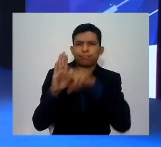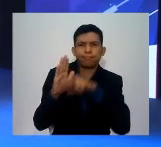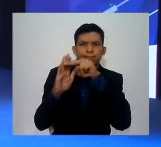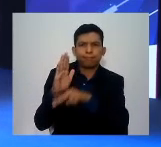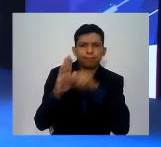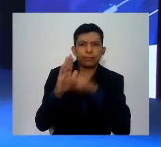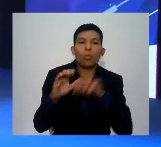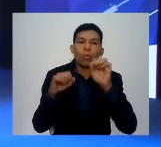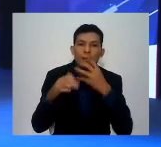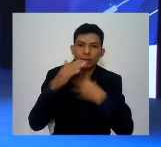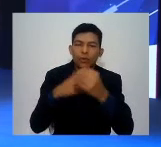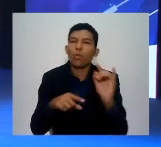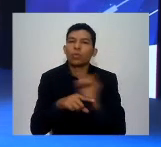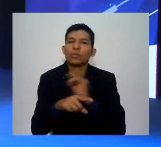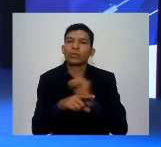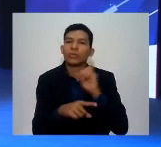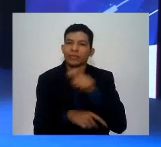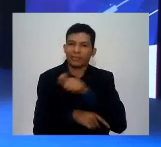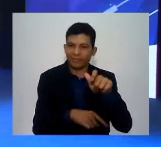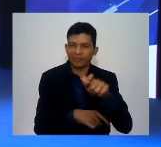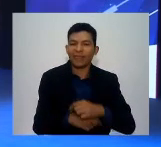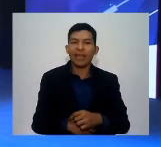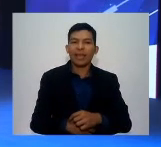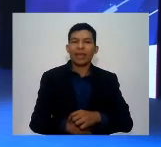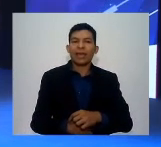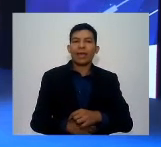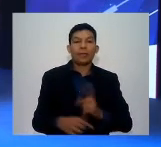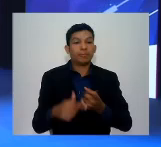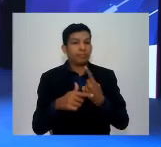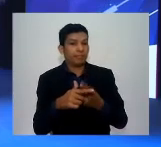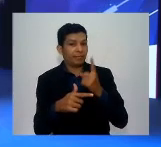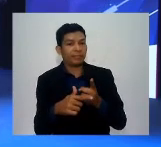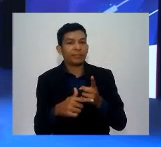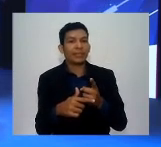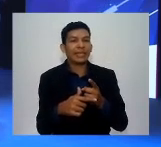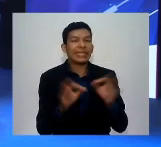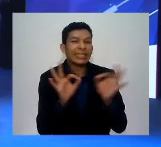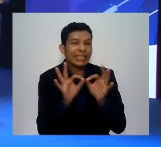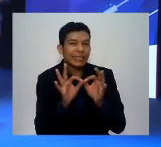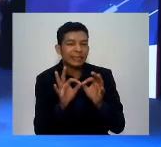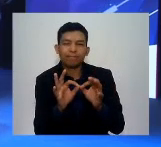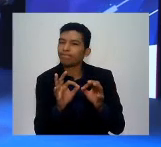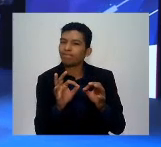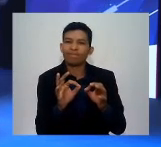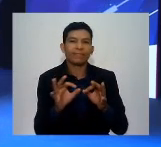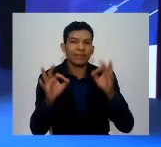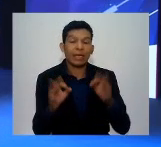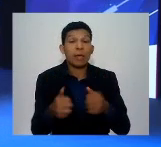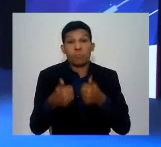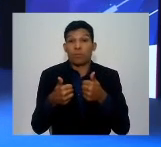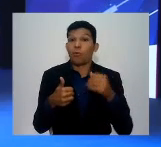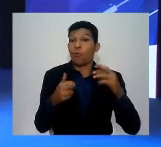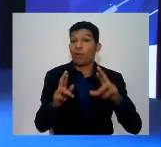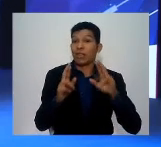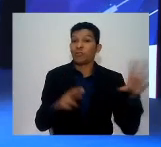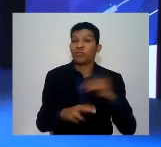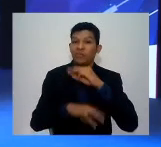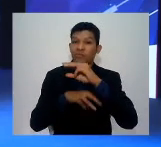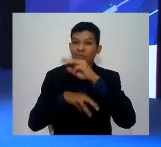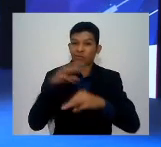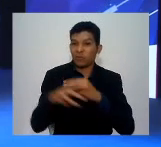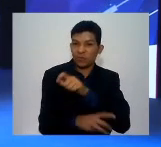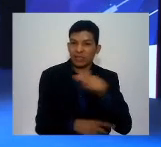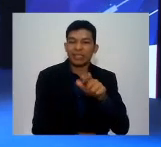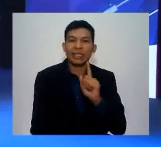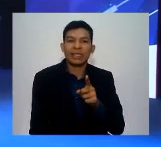que en Colombia la mayoría de la tecnología biomédica se importa, sobre todo la de los equipos con cierto nivel de